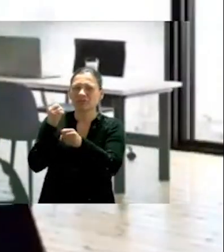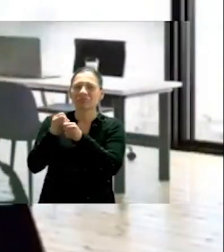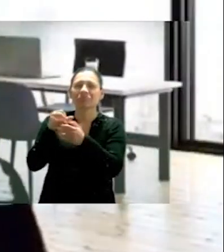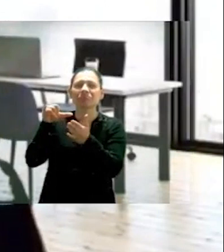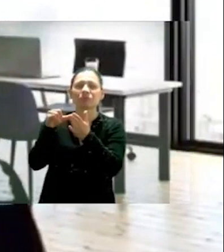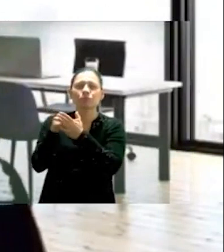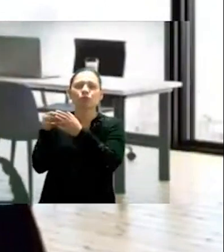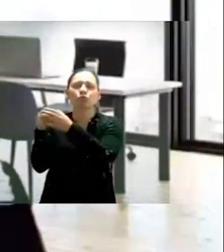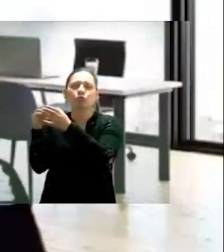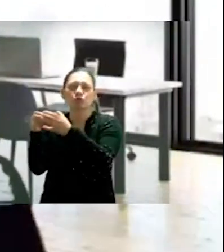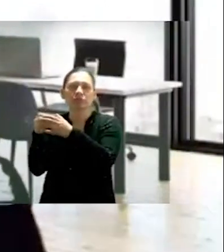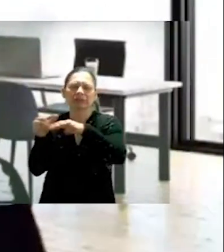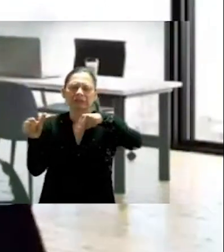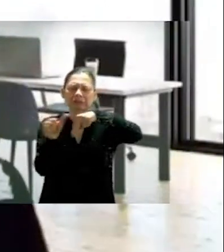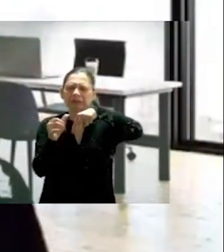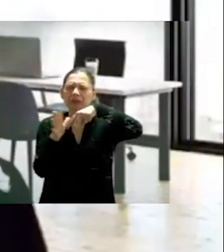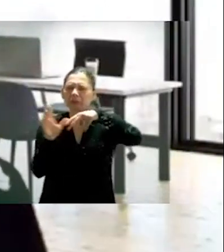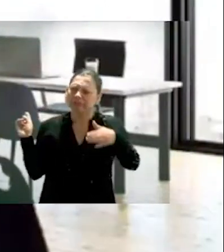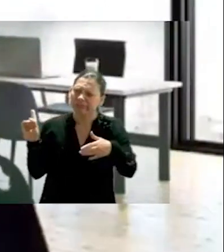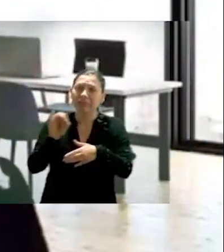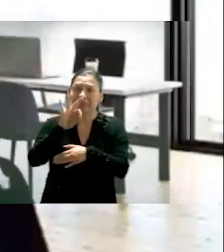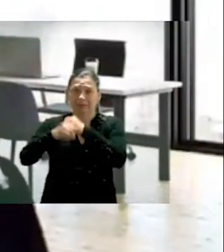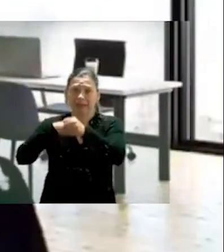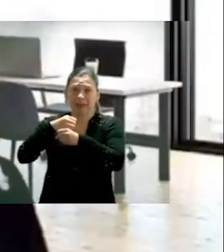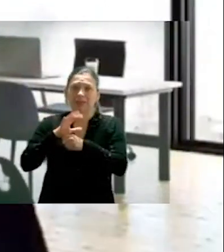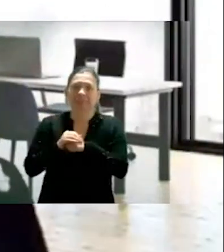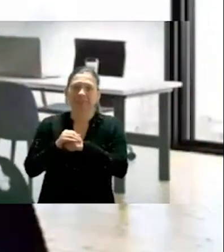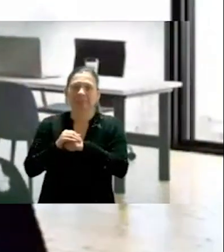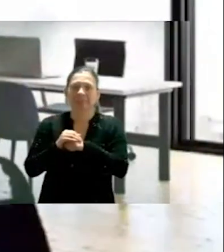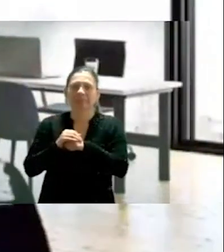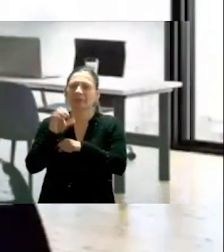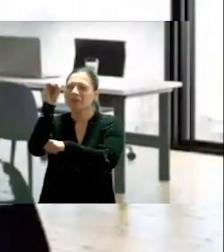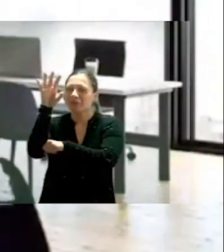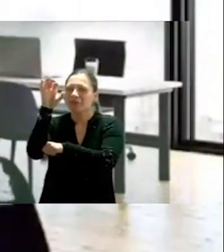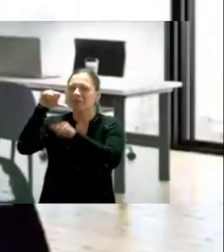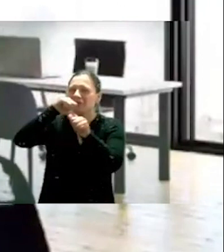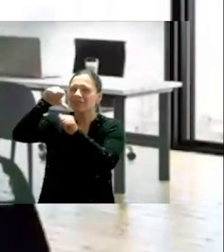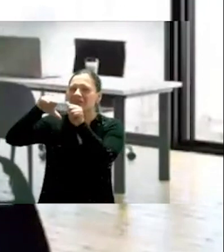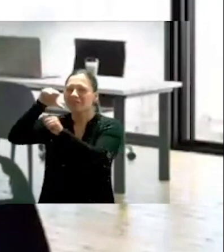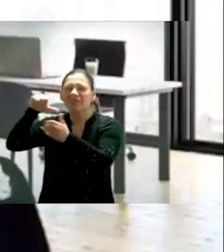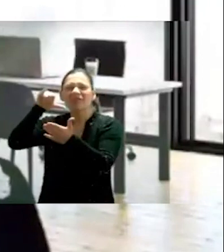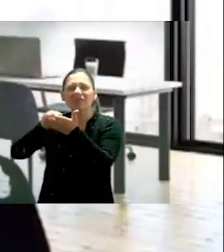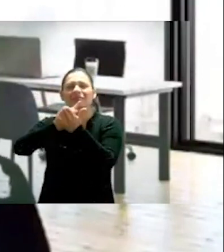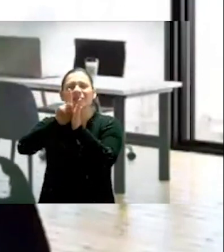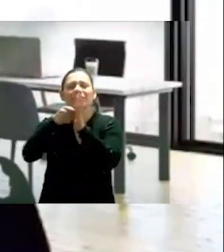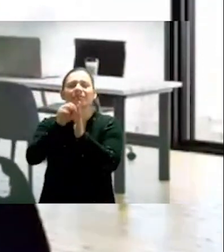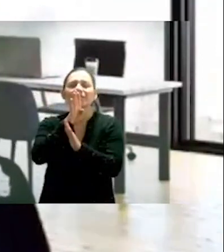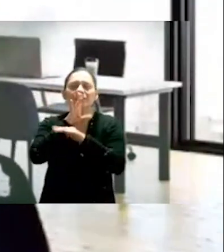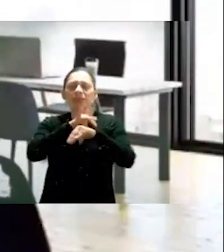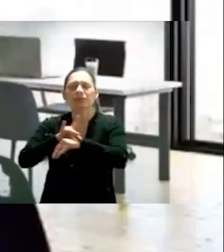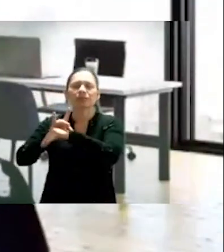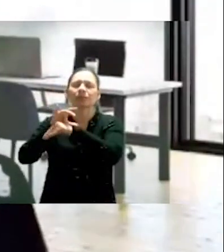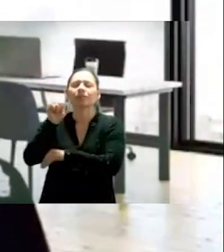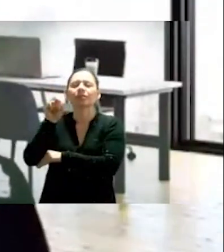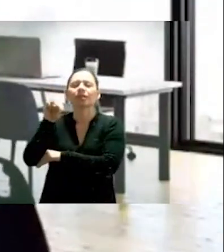de Tutela. Ese ciclo, como ustedes saben, está dirigido y coordinado por la doctora Ana María Charri Gaitán, consejera